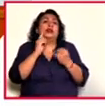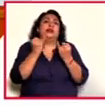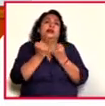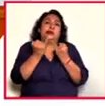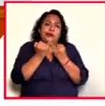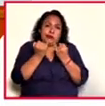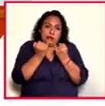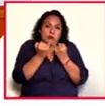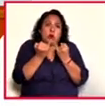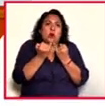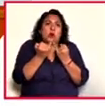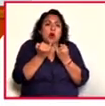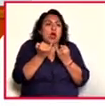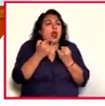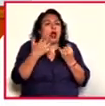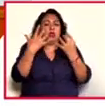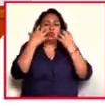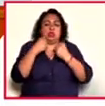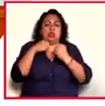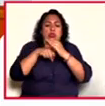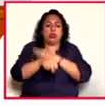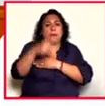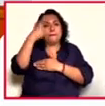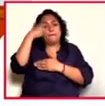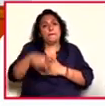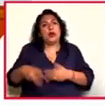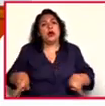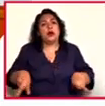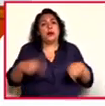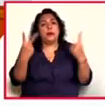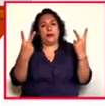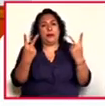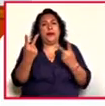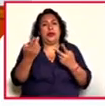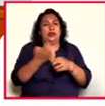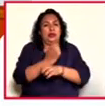esta bolsa para el comercio de esclavos.